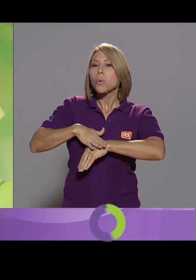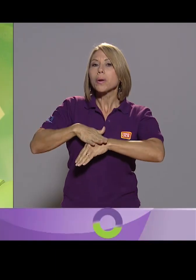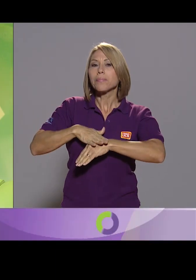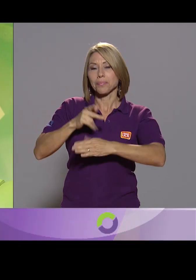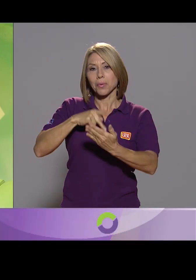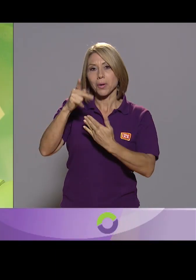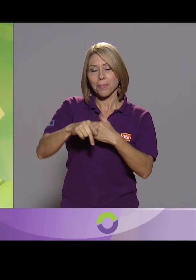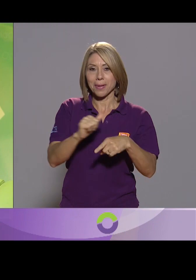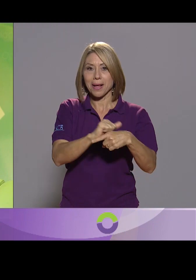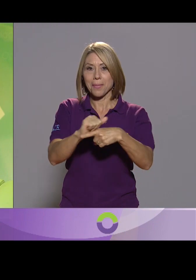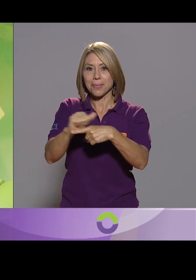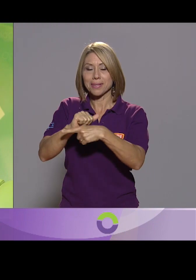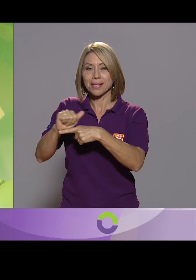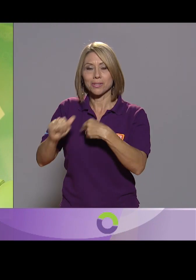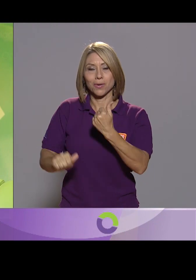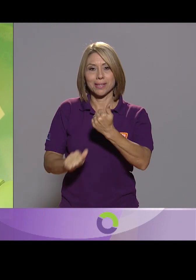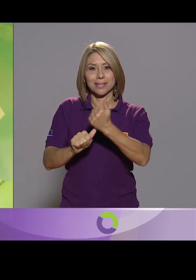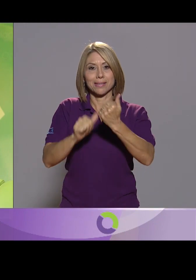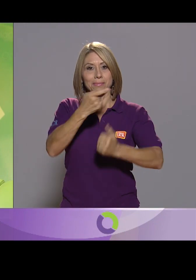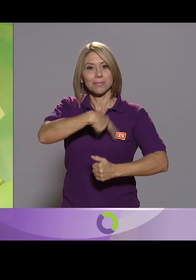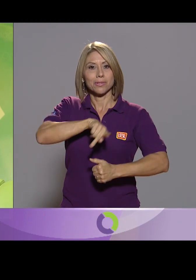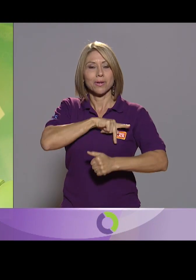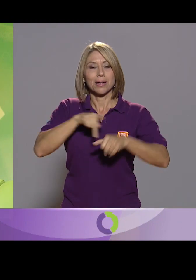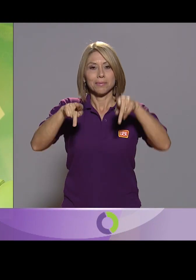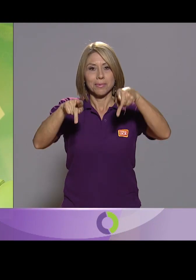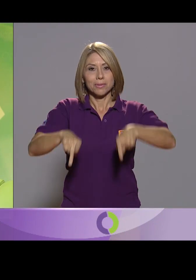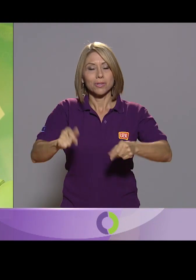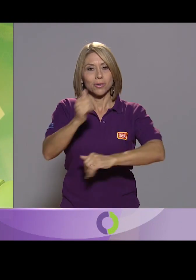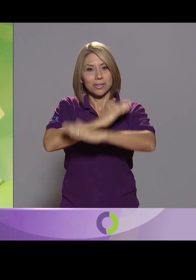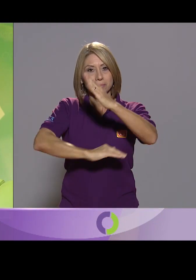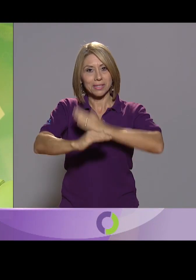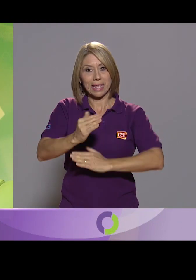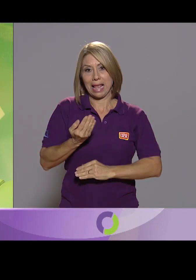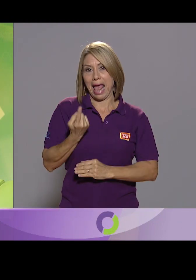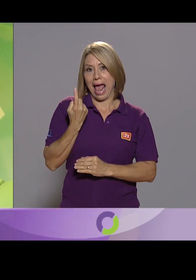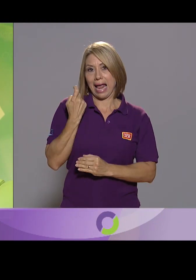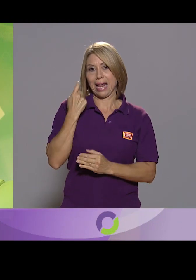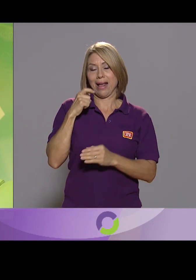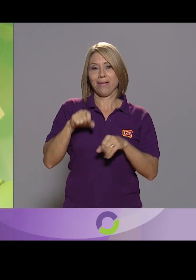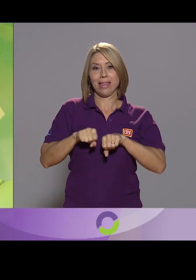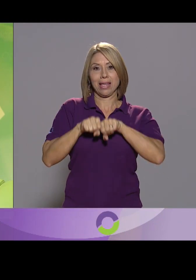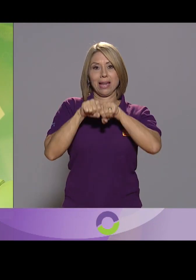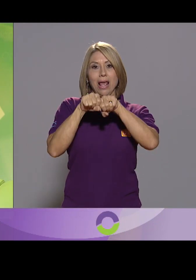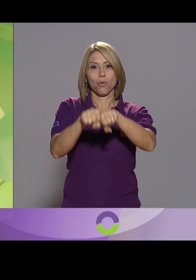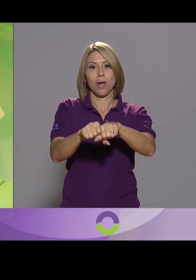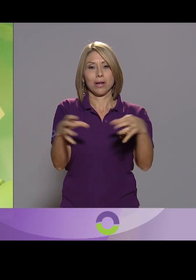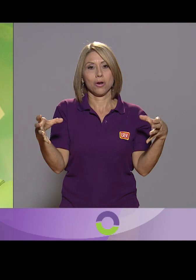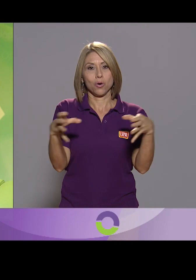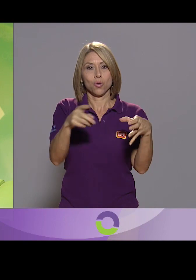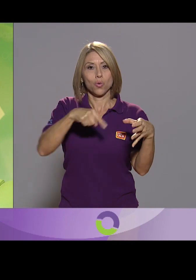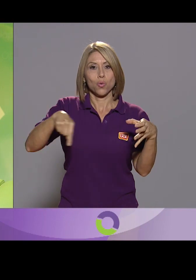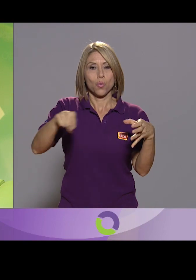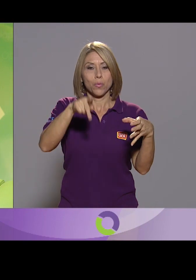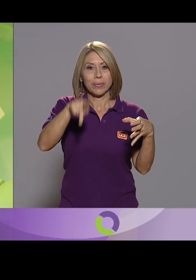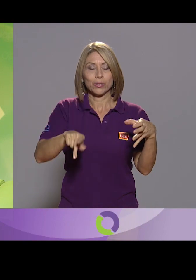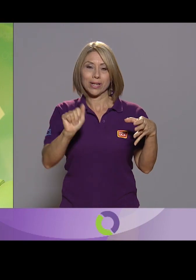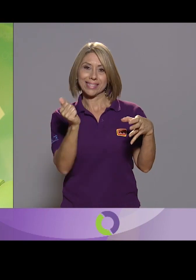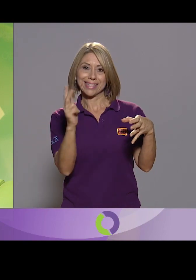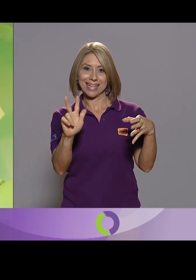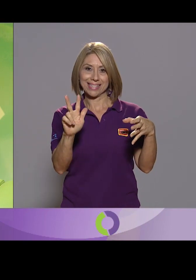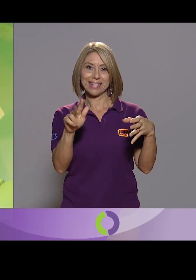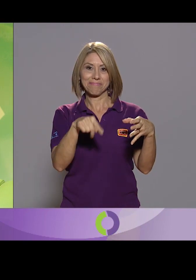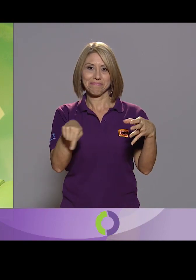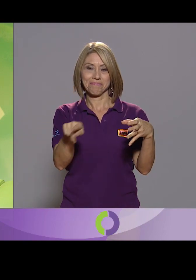para asistentes personales para personas con discapacidad, que acaba de graduar a su primera generación de 13 asistentes